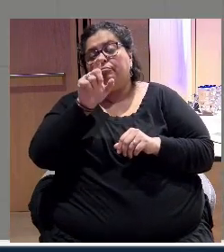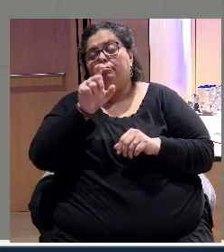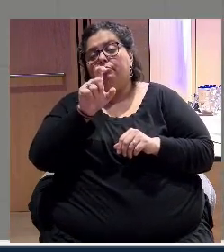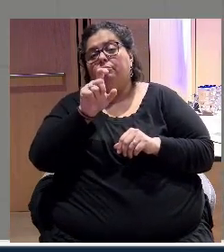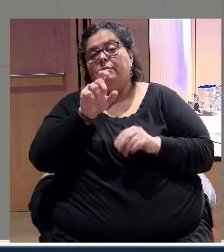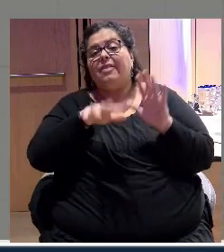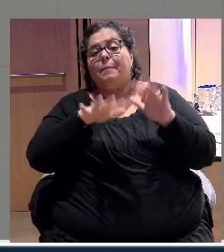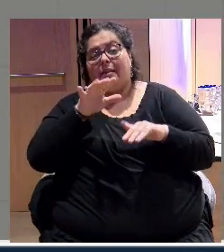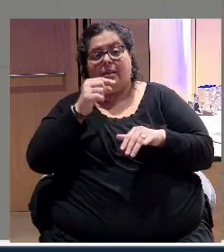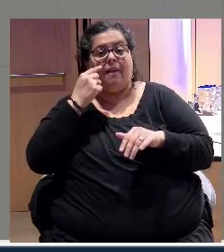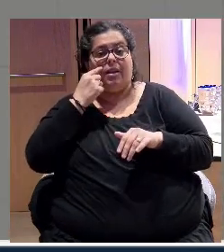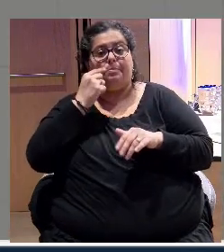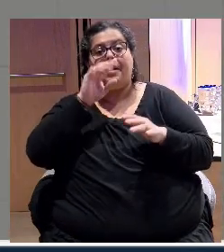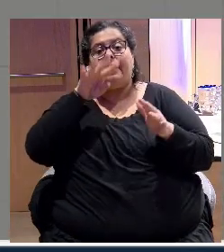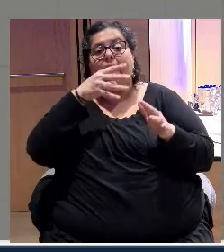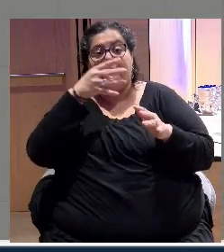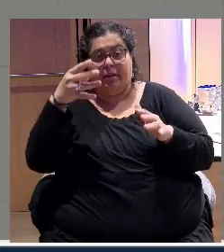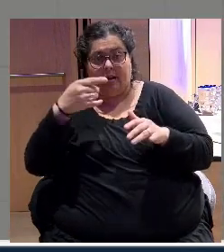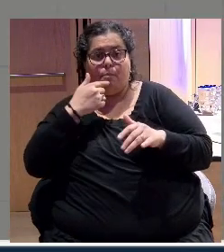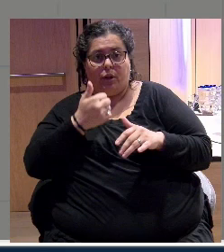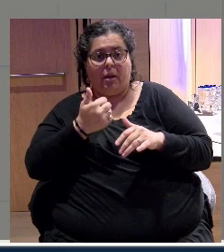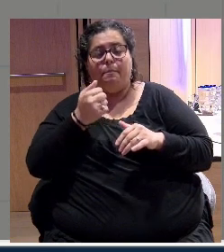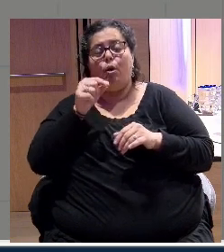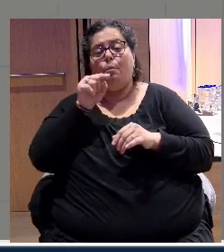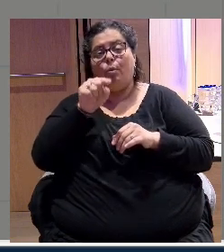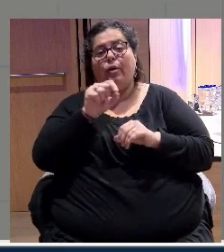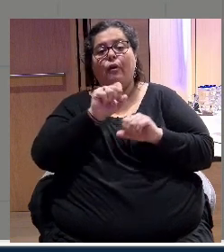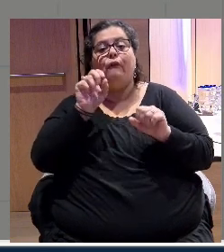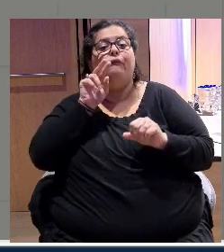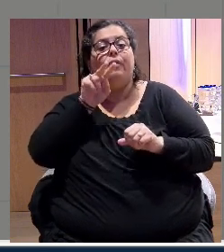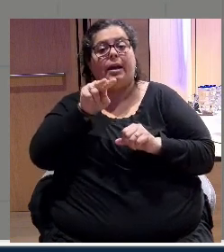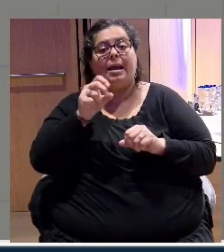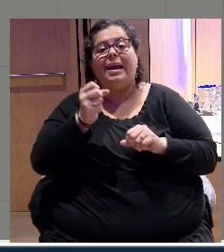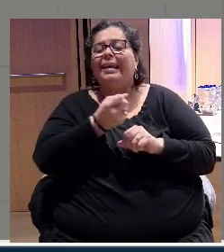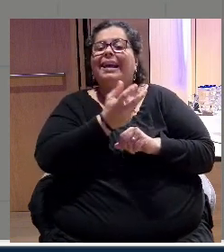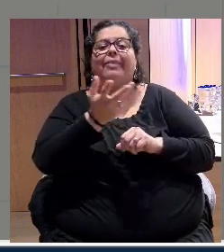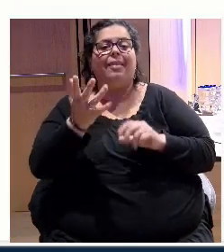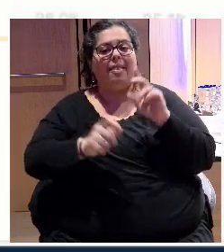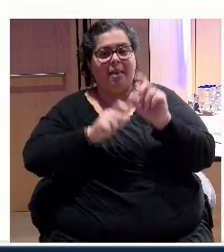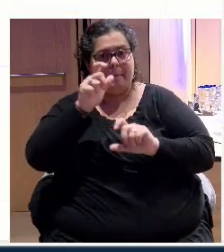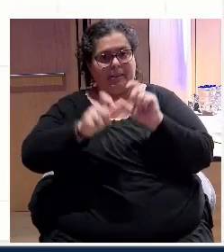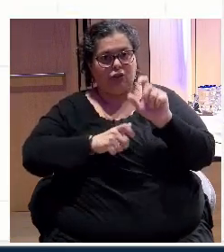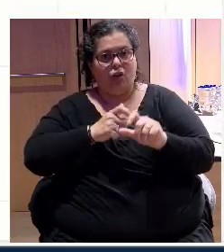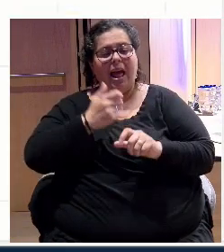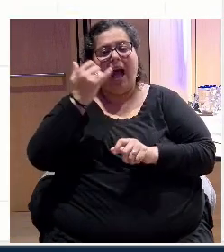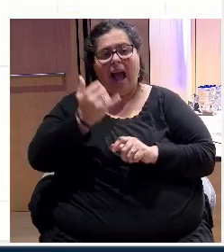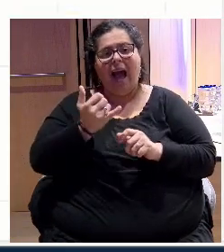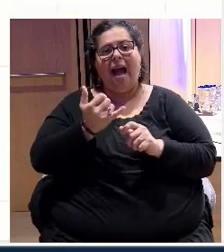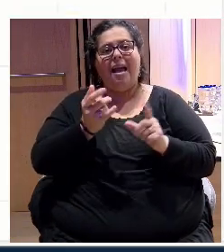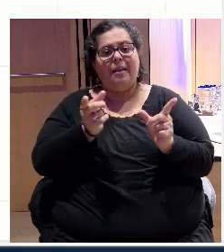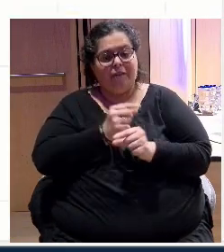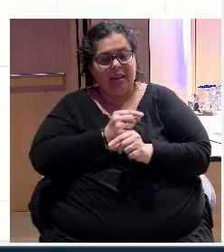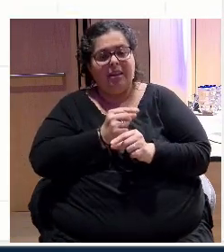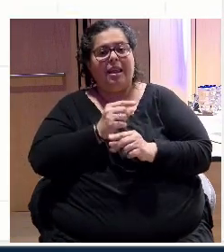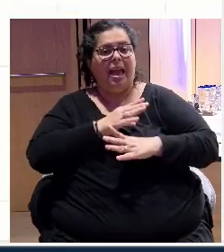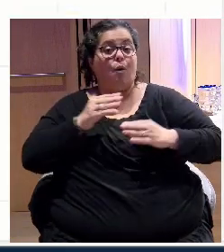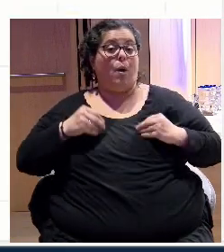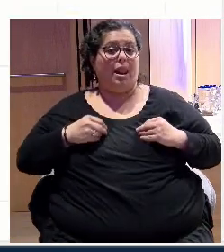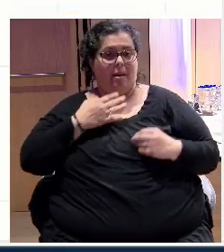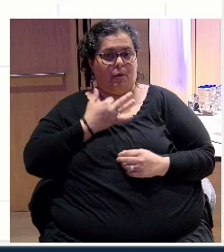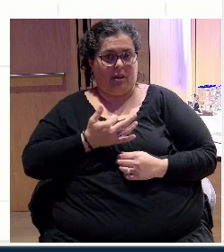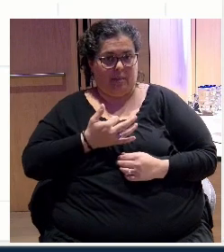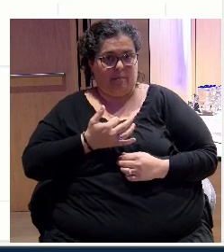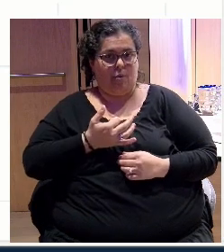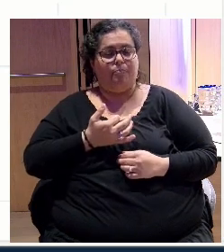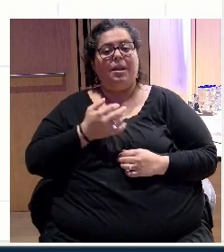la gráfica en la que esté. En este caso yo puedo ver, por ejemplo, qué cantidad hay de personas con primaria y me va mostrando. Siempre